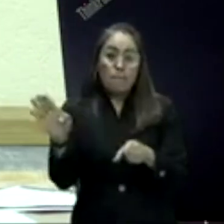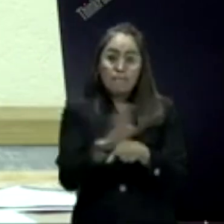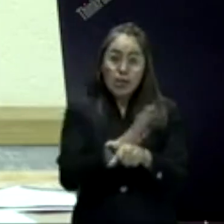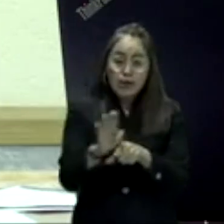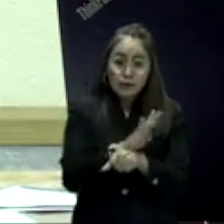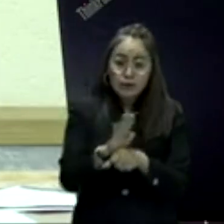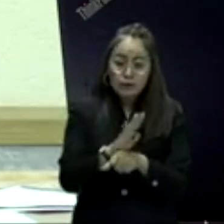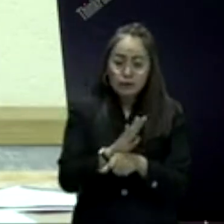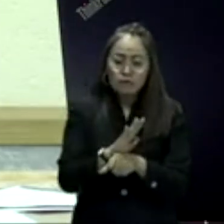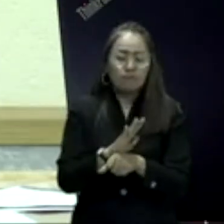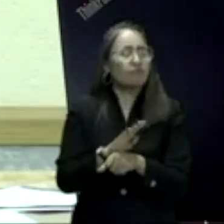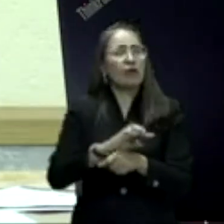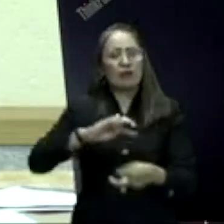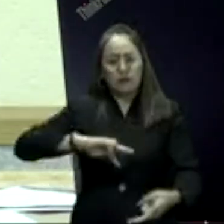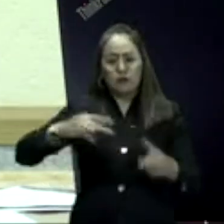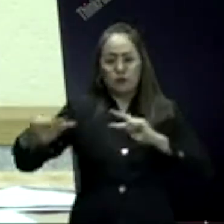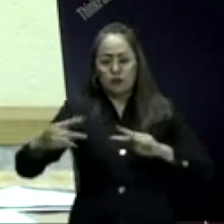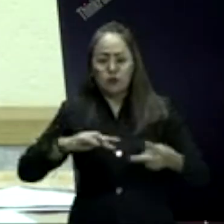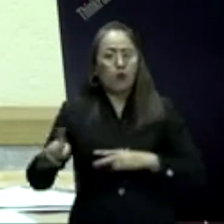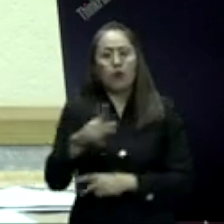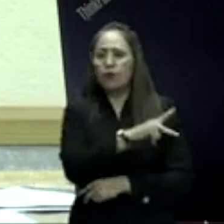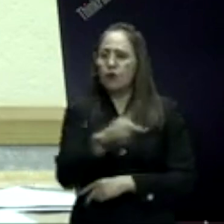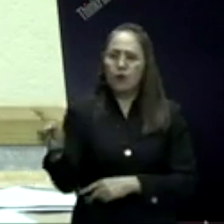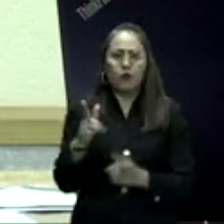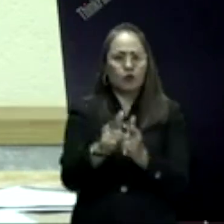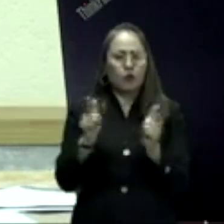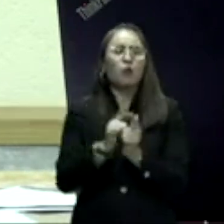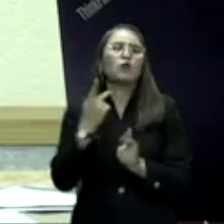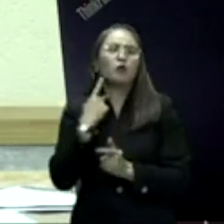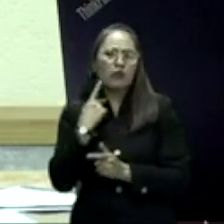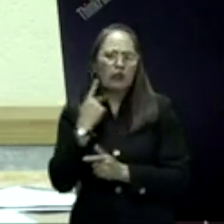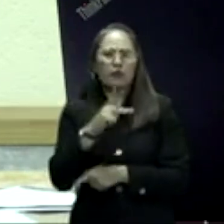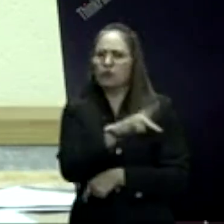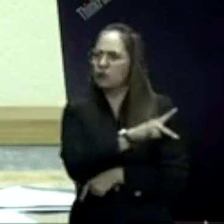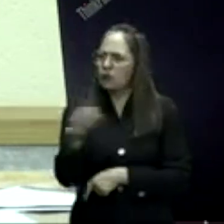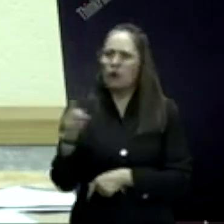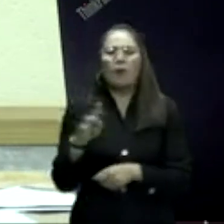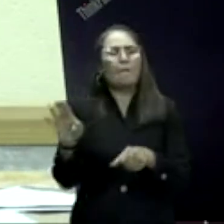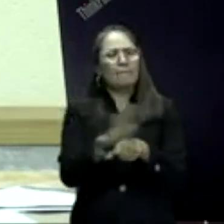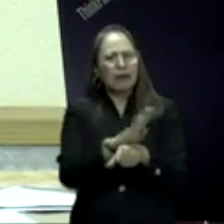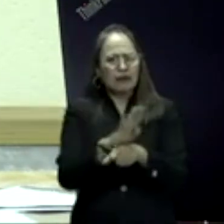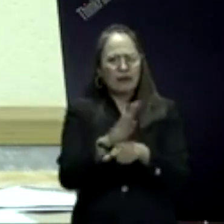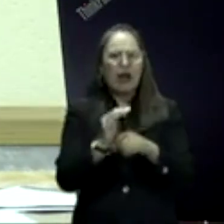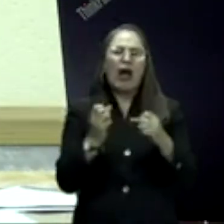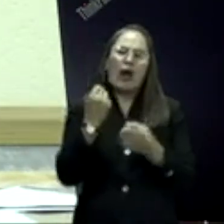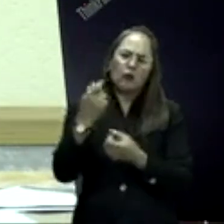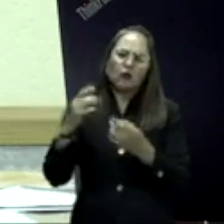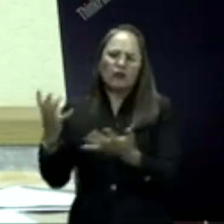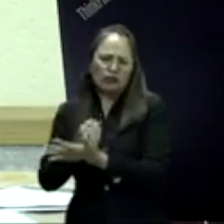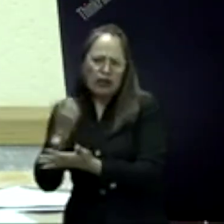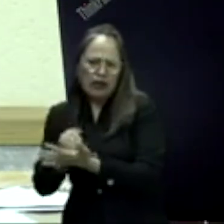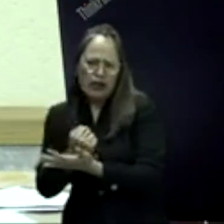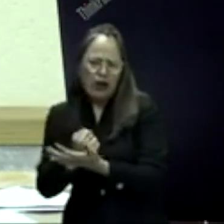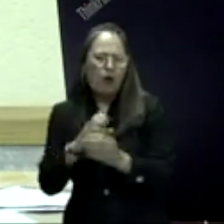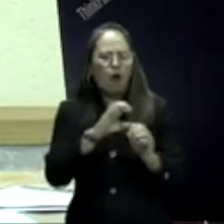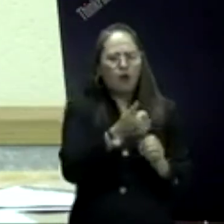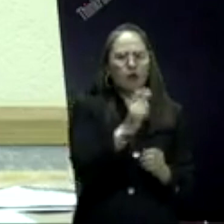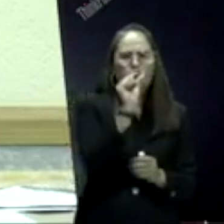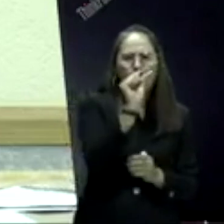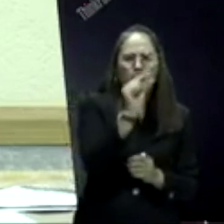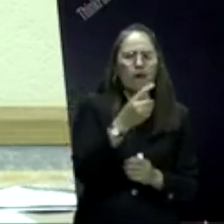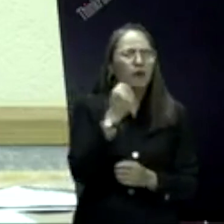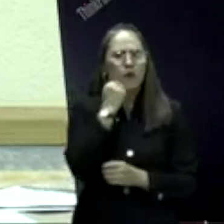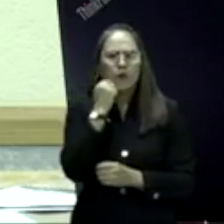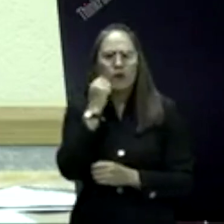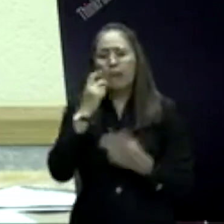alternancias. Todos los partidos políticos se han beneficiado de este fenómeno, todos sin excepción, unos más, unos menos, pero eso ha sido